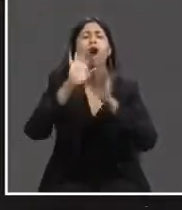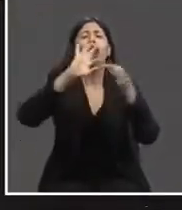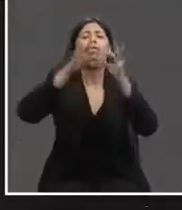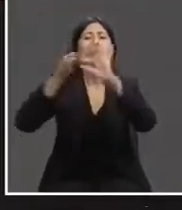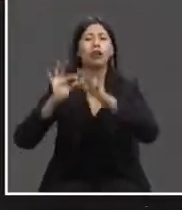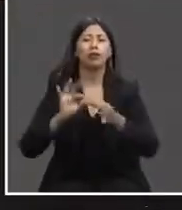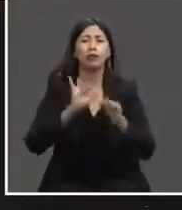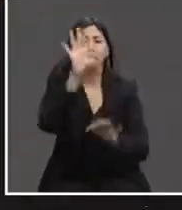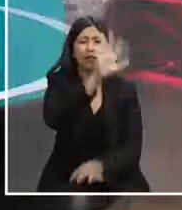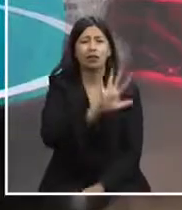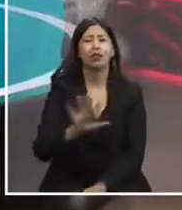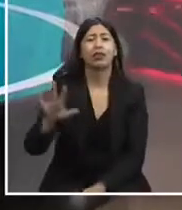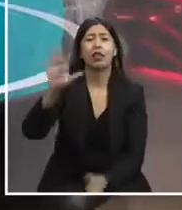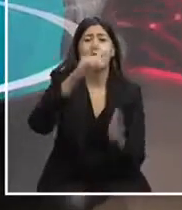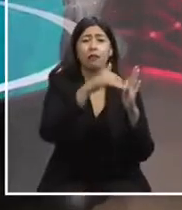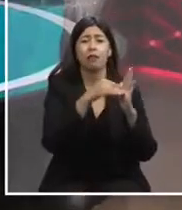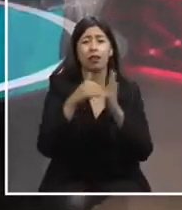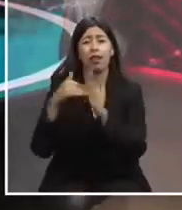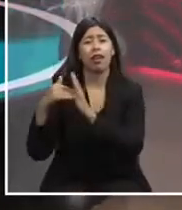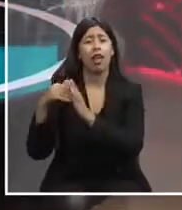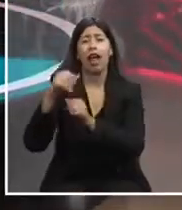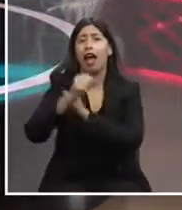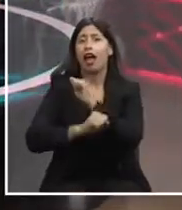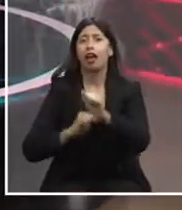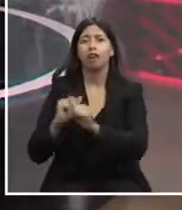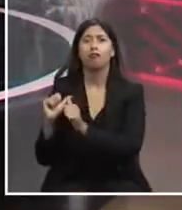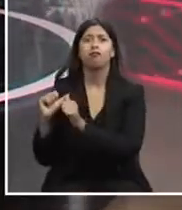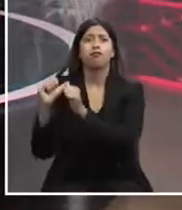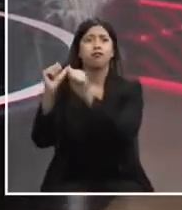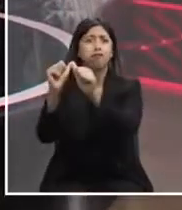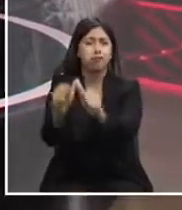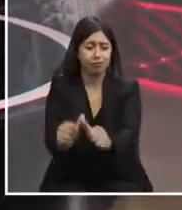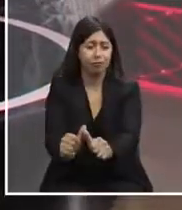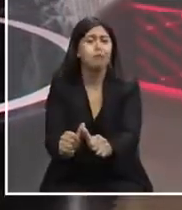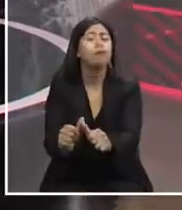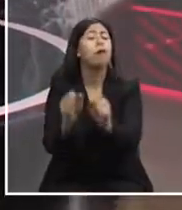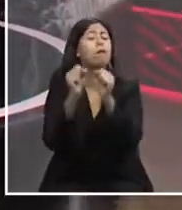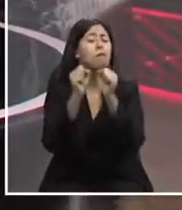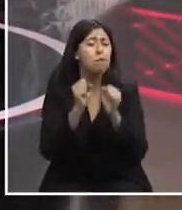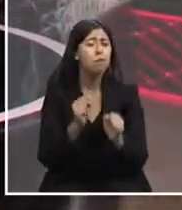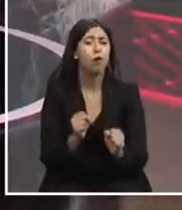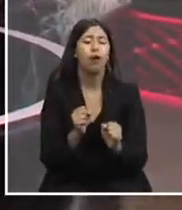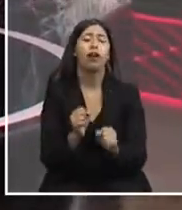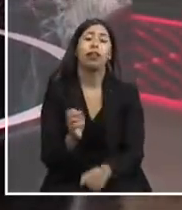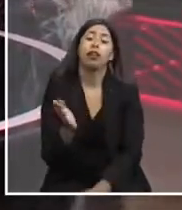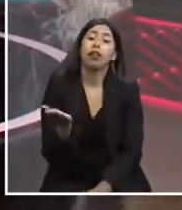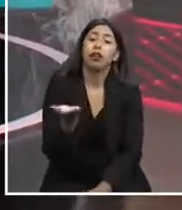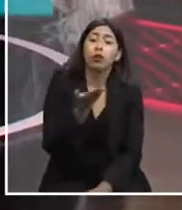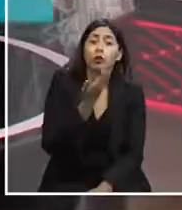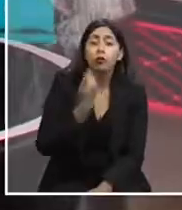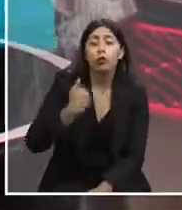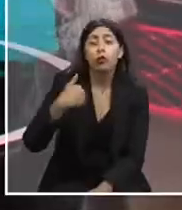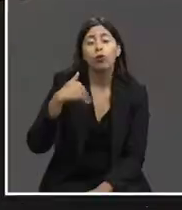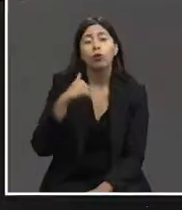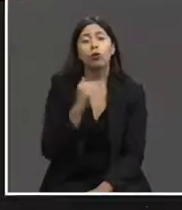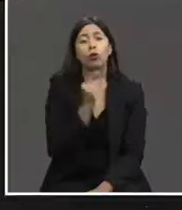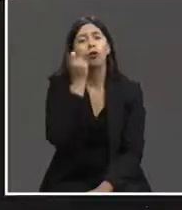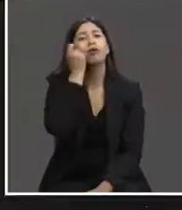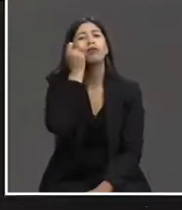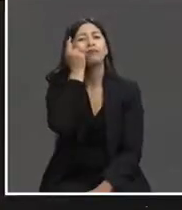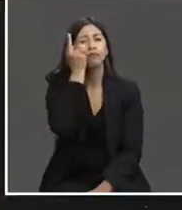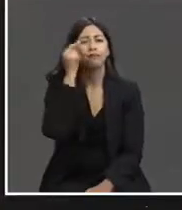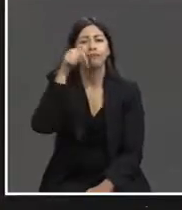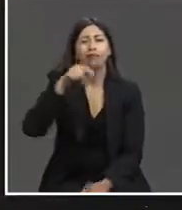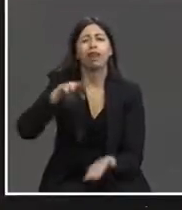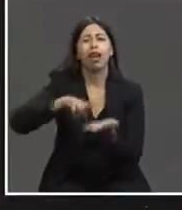podría perdurar por los próximos siglos. Tenemos que entender, por muy duro que sea, que esta es la realidad que